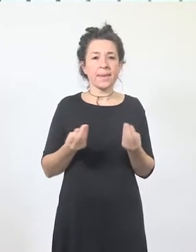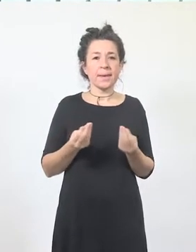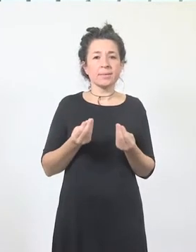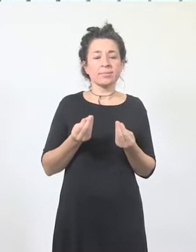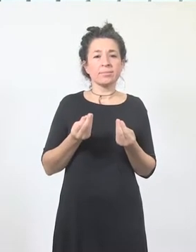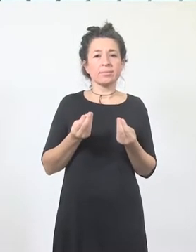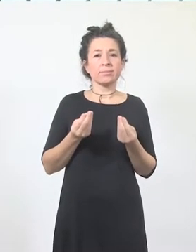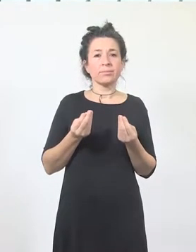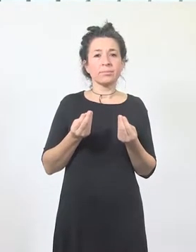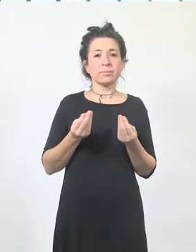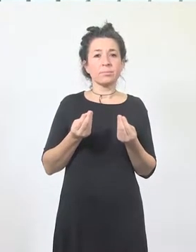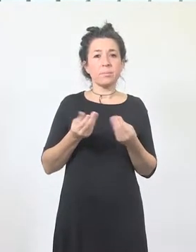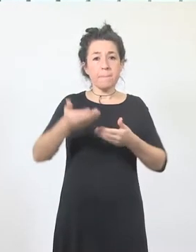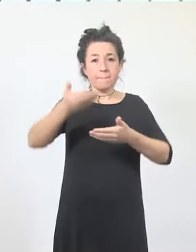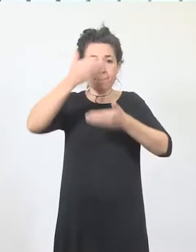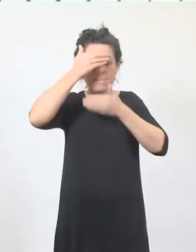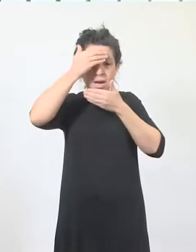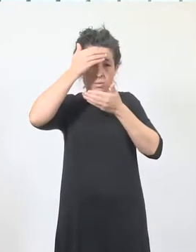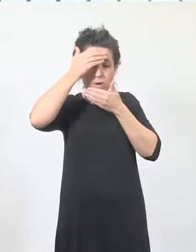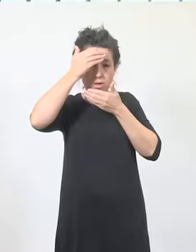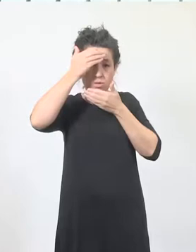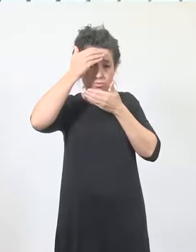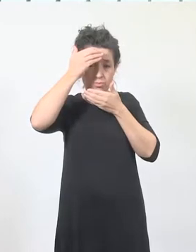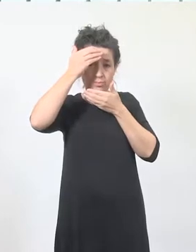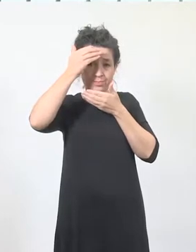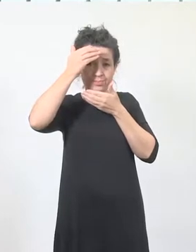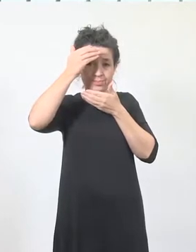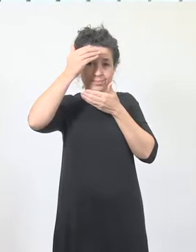Después de que Marruecos